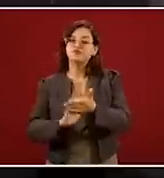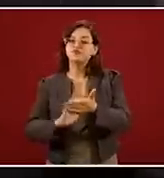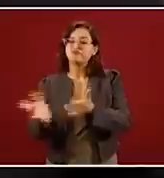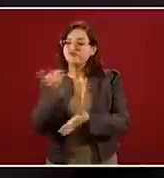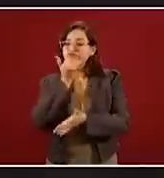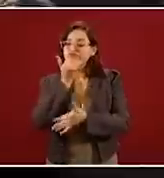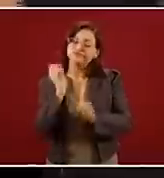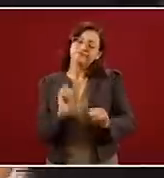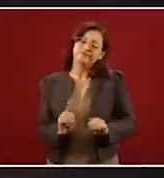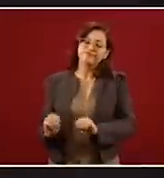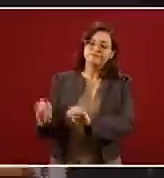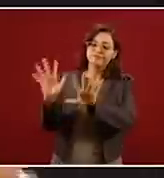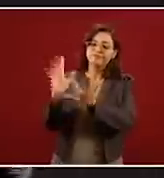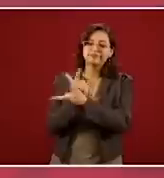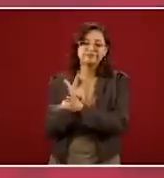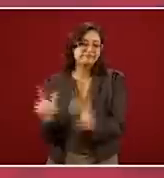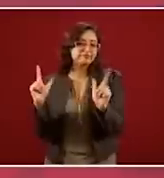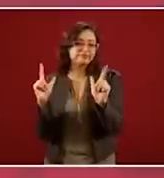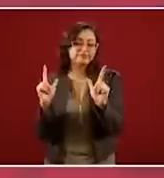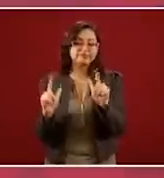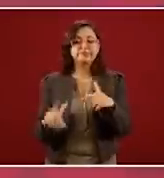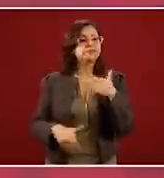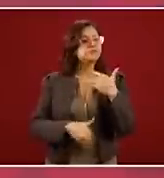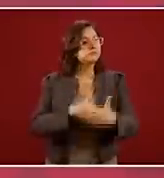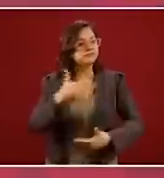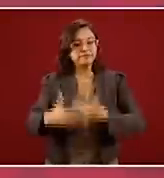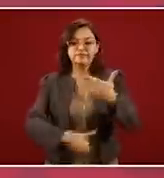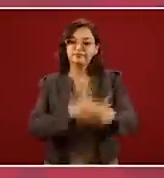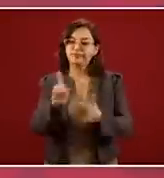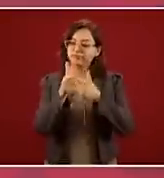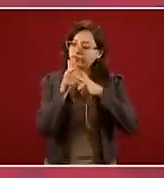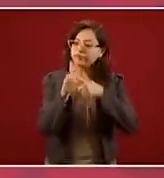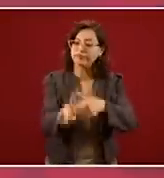Entonces, sigue el conflicto. Sí, claro,